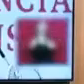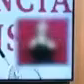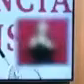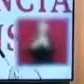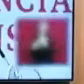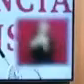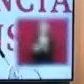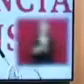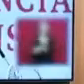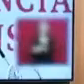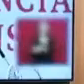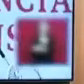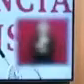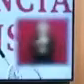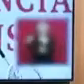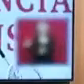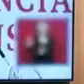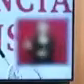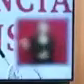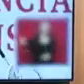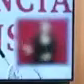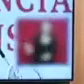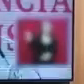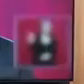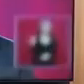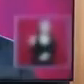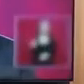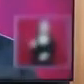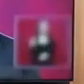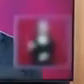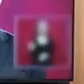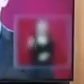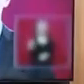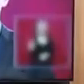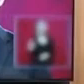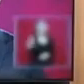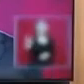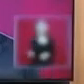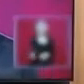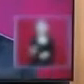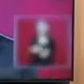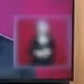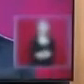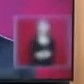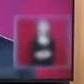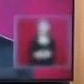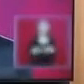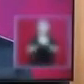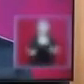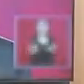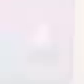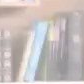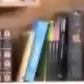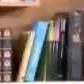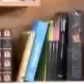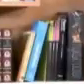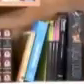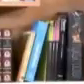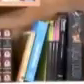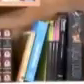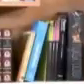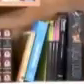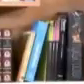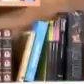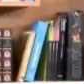se desestimó. Lo que pasa es que se trabajó en dos vertientes importantes, ¿no? En la reconversión hospitalaria,